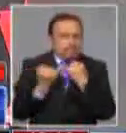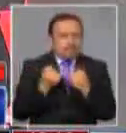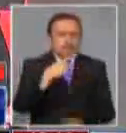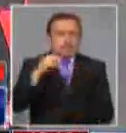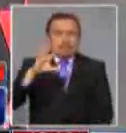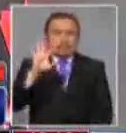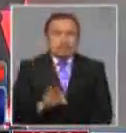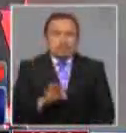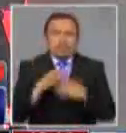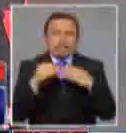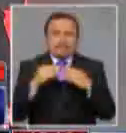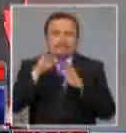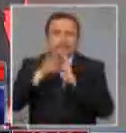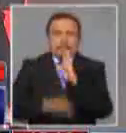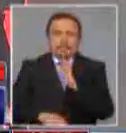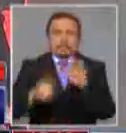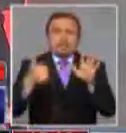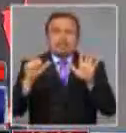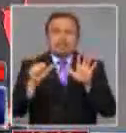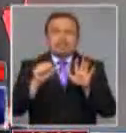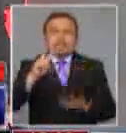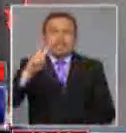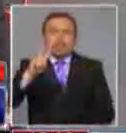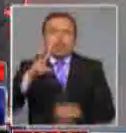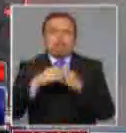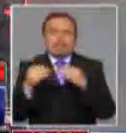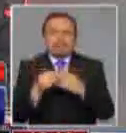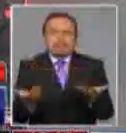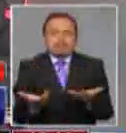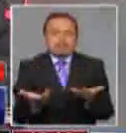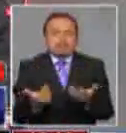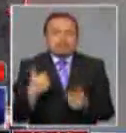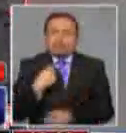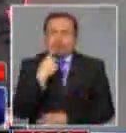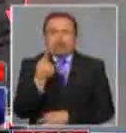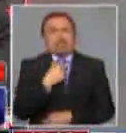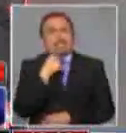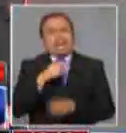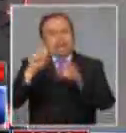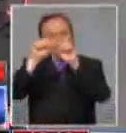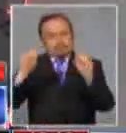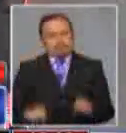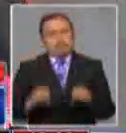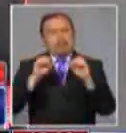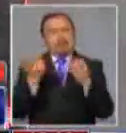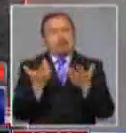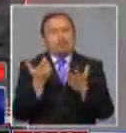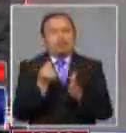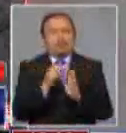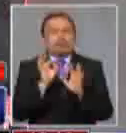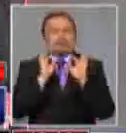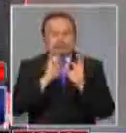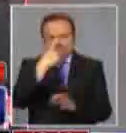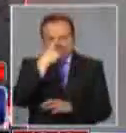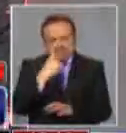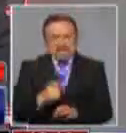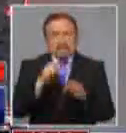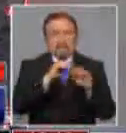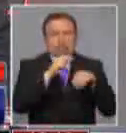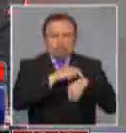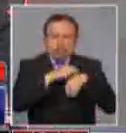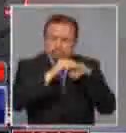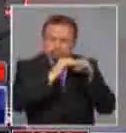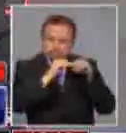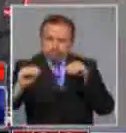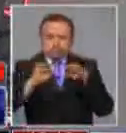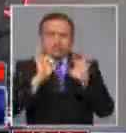150 y bajó 62 por lo tanto nosotros lo único decimos queremos un sistema de amortización serio que permanezca en el tiempo